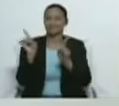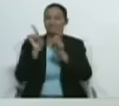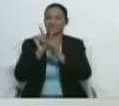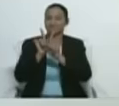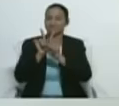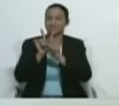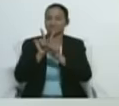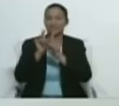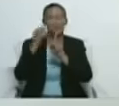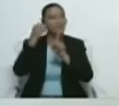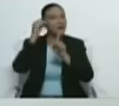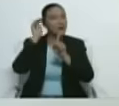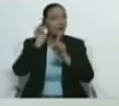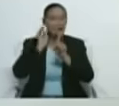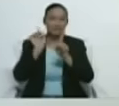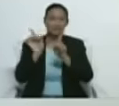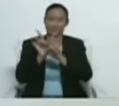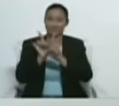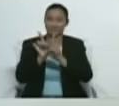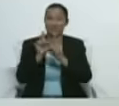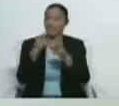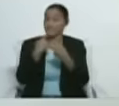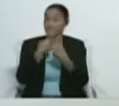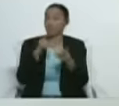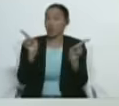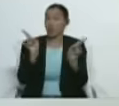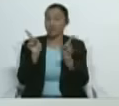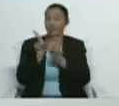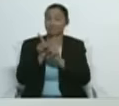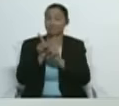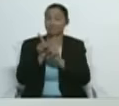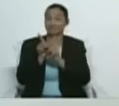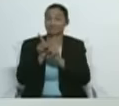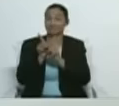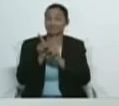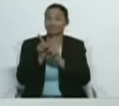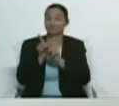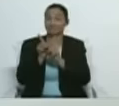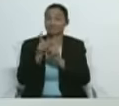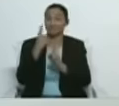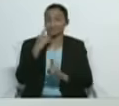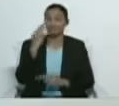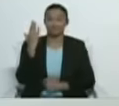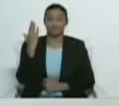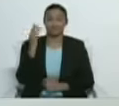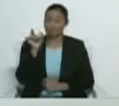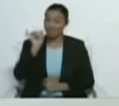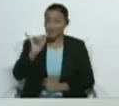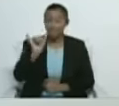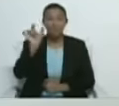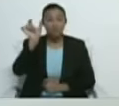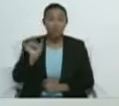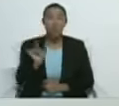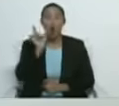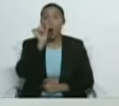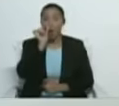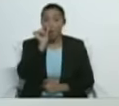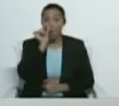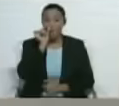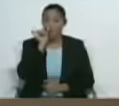mantenían muy y notoriamente puesto que este sujeto de